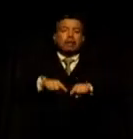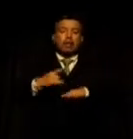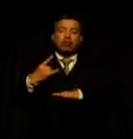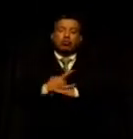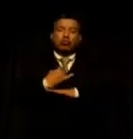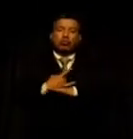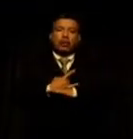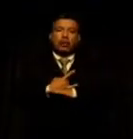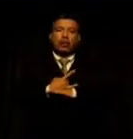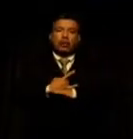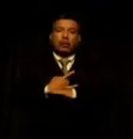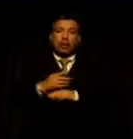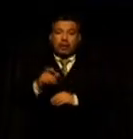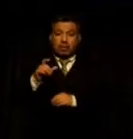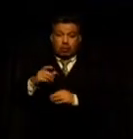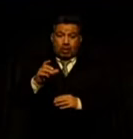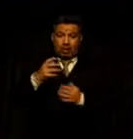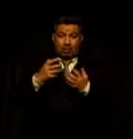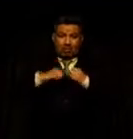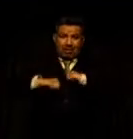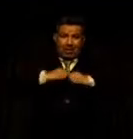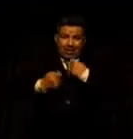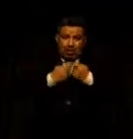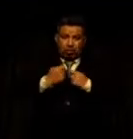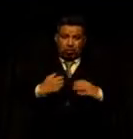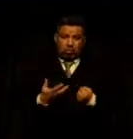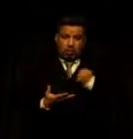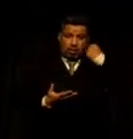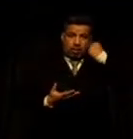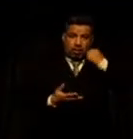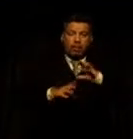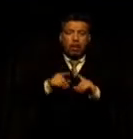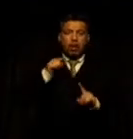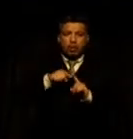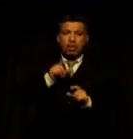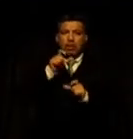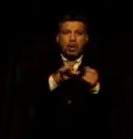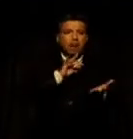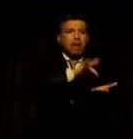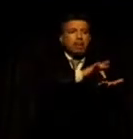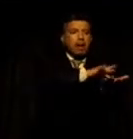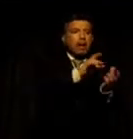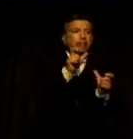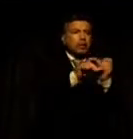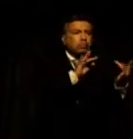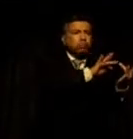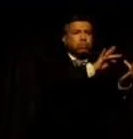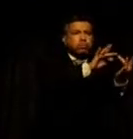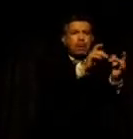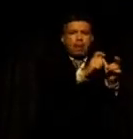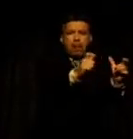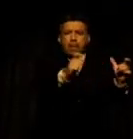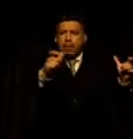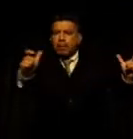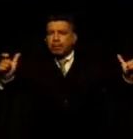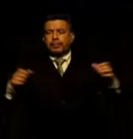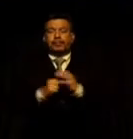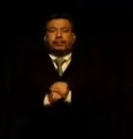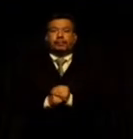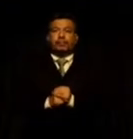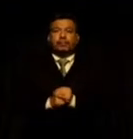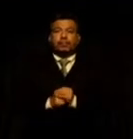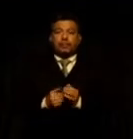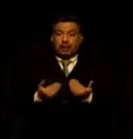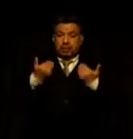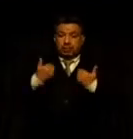el elcano operacional que tenemos en el modelo de negocios para llegar más y más a llegar más más personas la gente que se